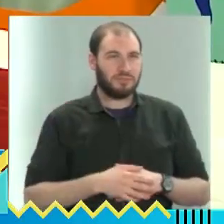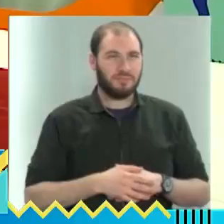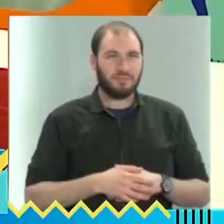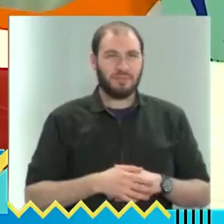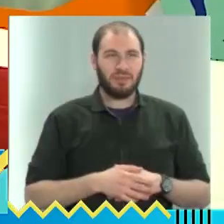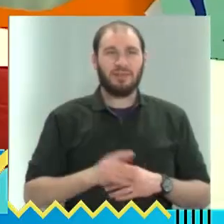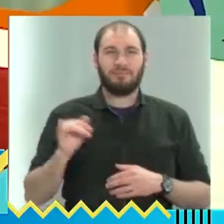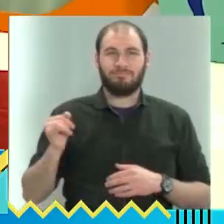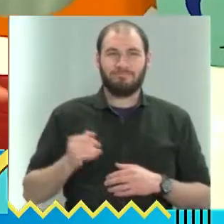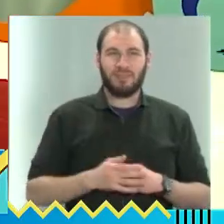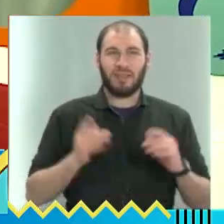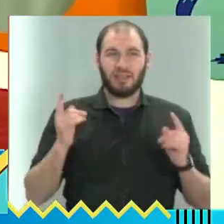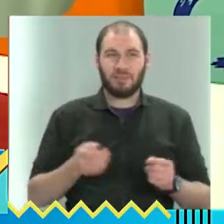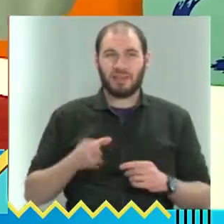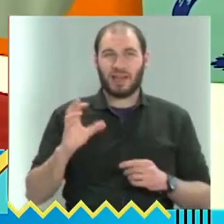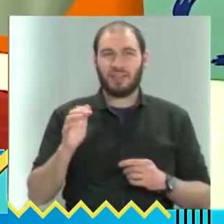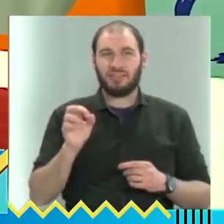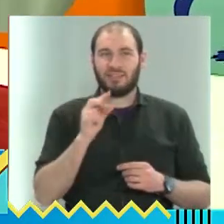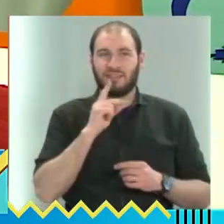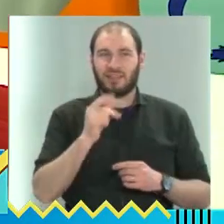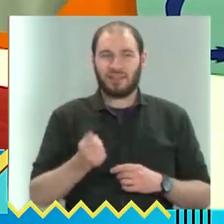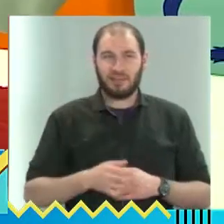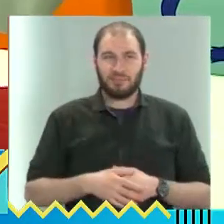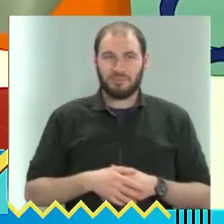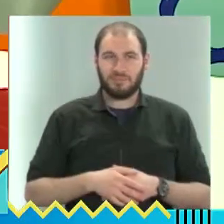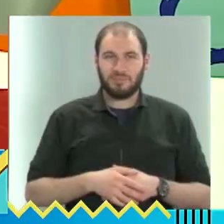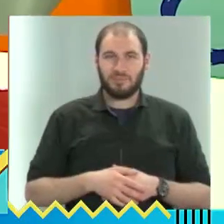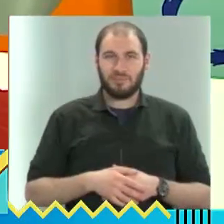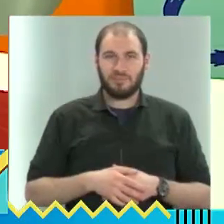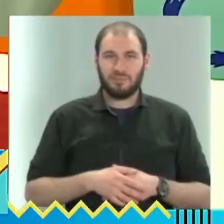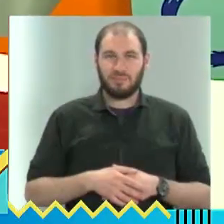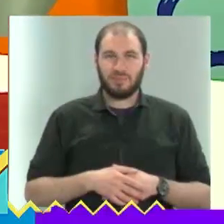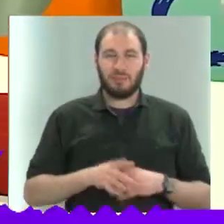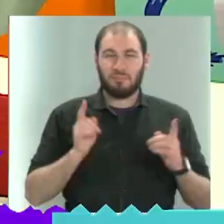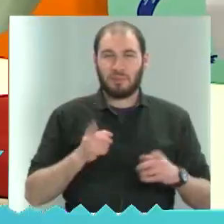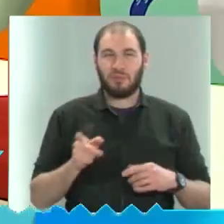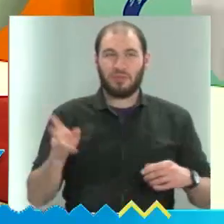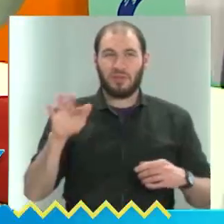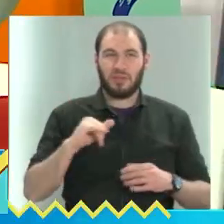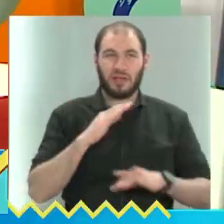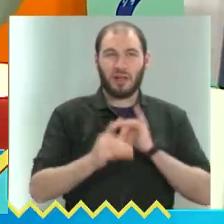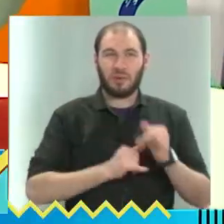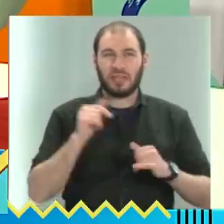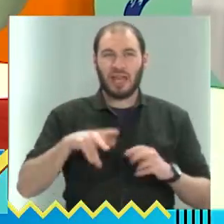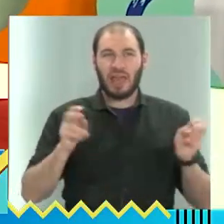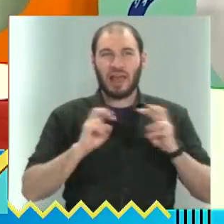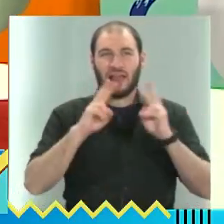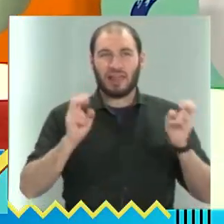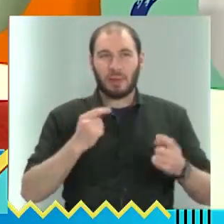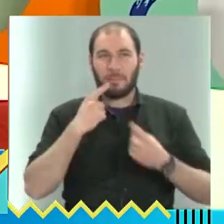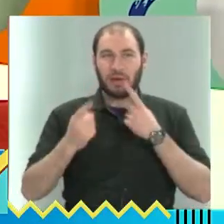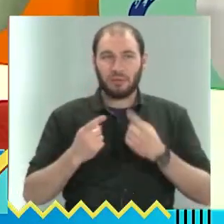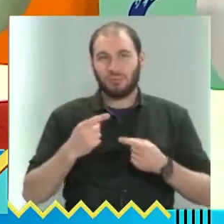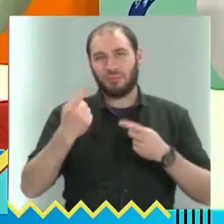www.universidad.com.ar. Exactamente, y también a través del 30 de la televisión digital abierta, ¿sí? Bueno, como todos los días lo decimos, planteamos un tema para